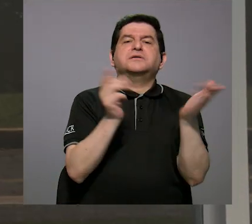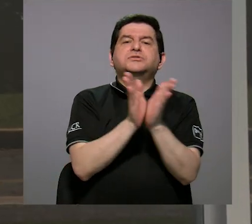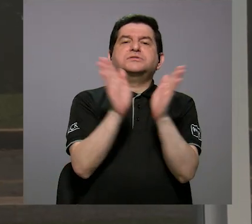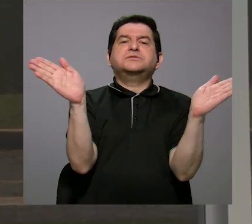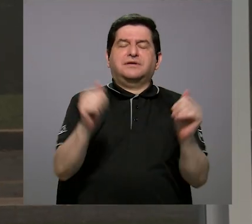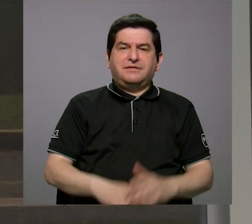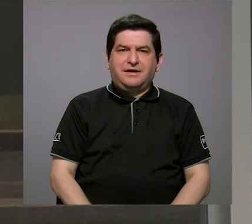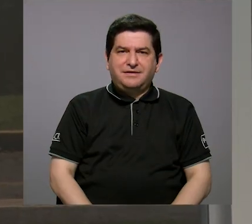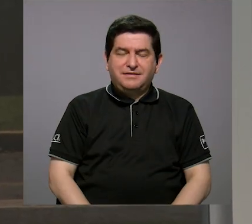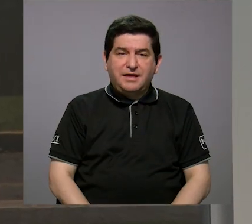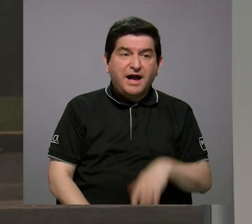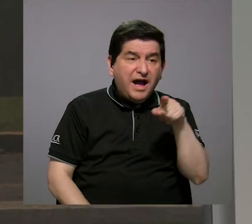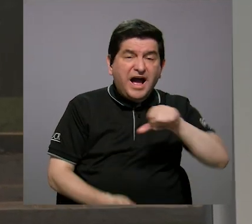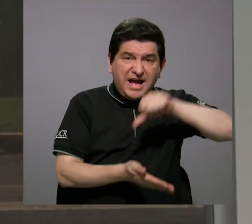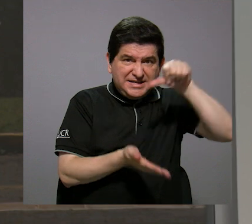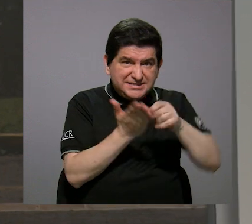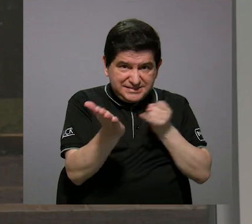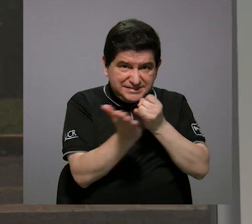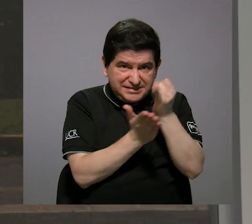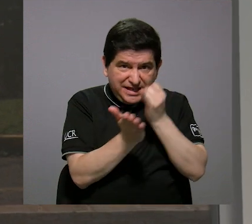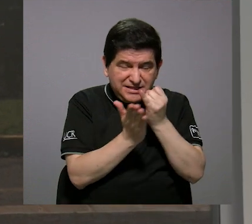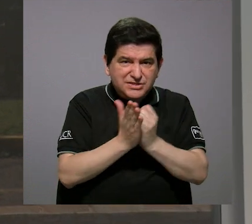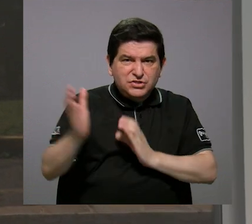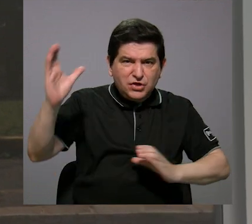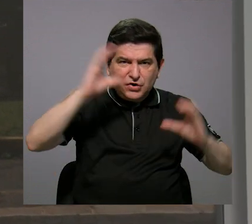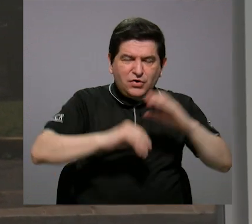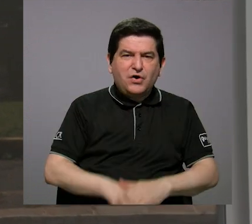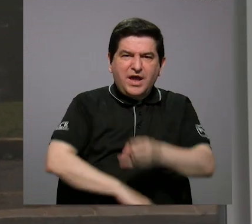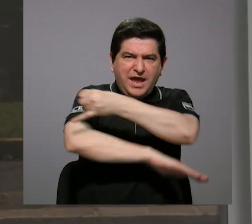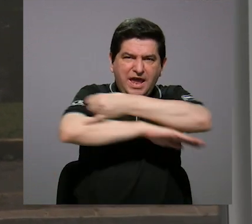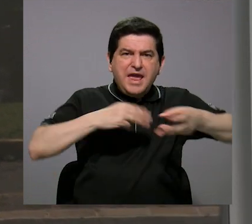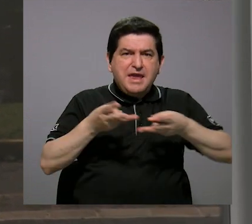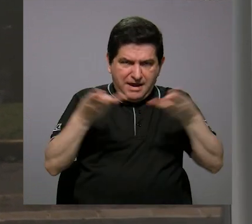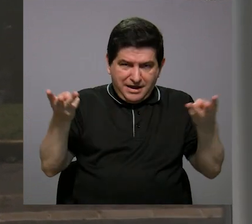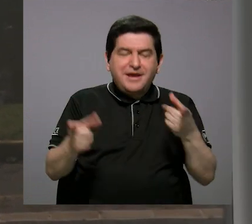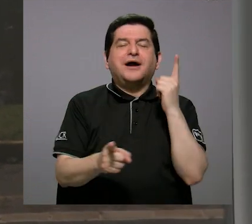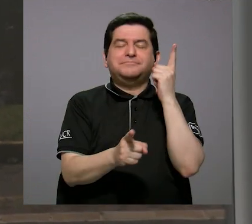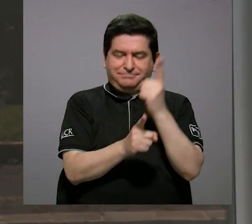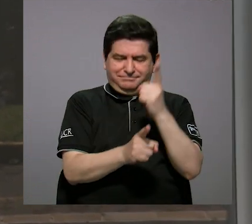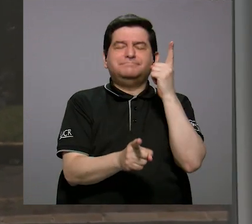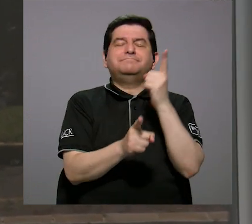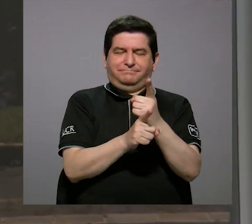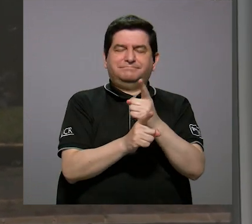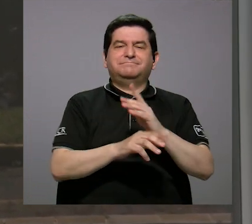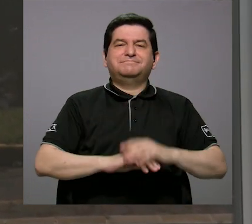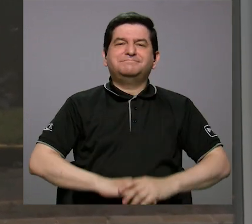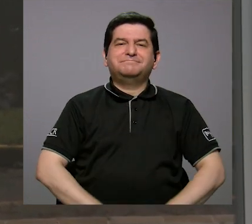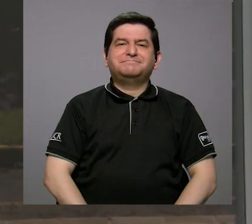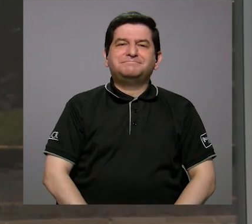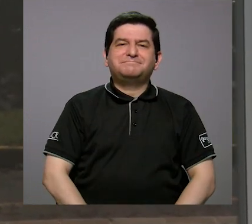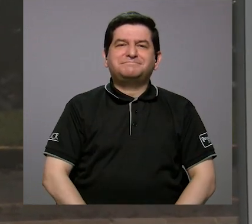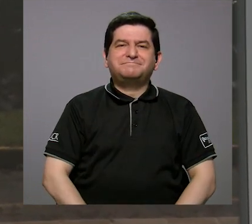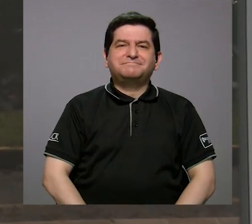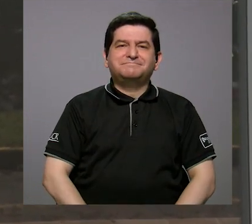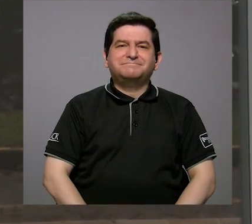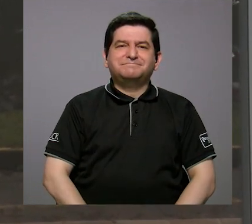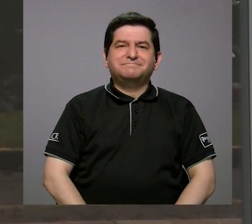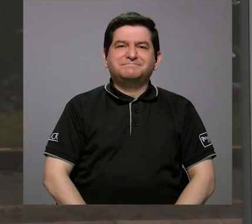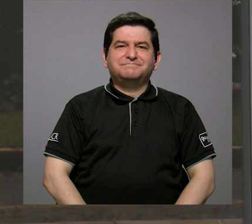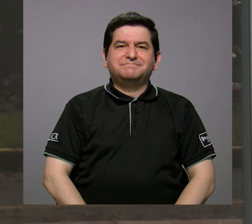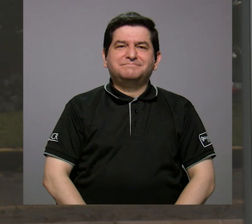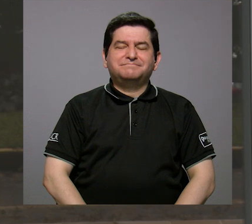en general. Y en este caso, Decir que el CICIMA es el Centro de Investigación en Ciencia e Ingeniería de Materiales. Exactamente. Para que nos entiendan. Y